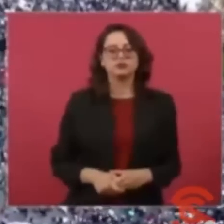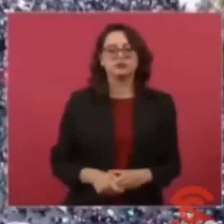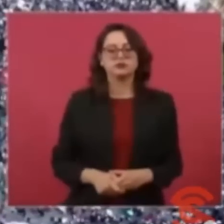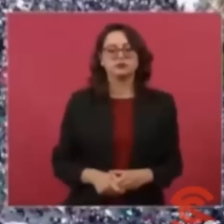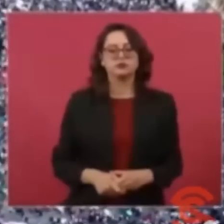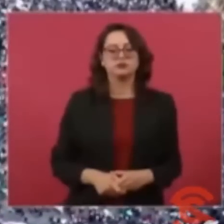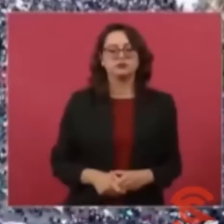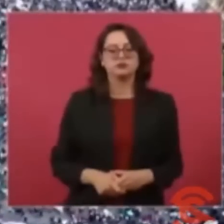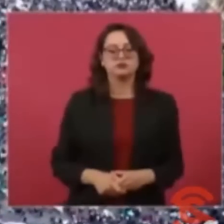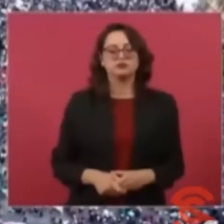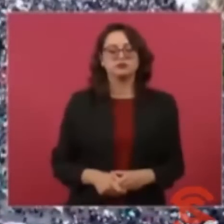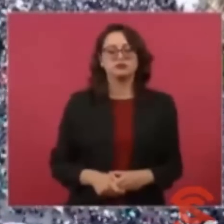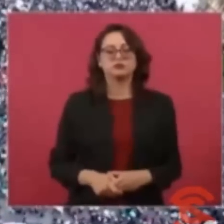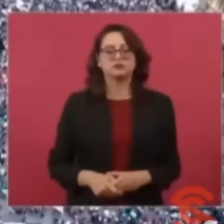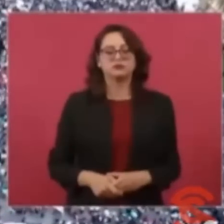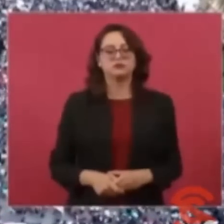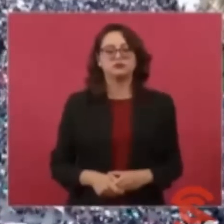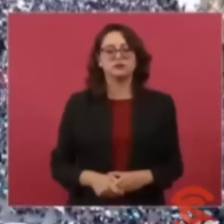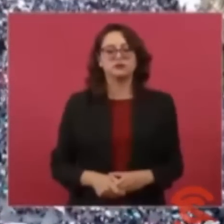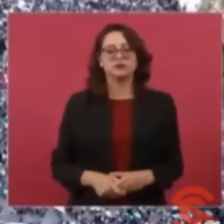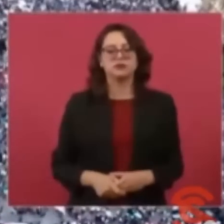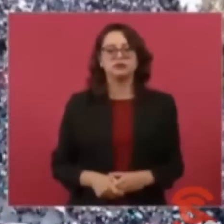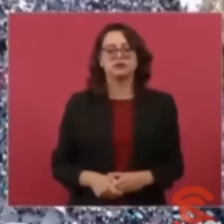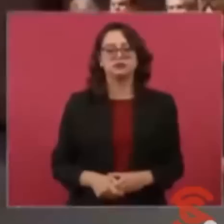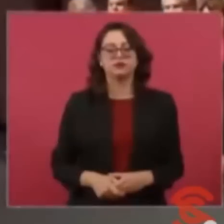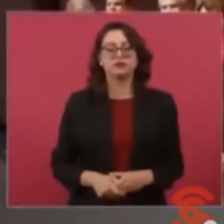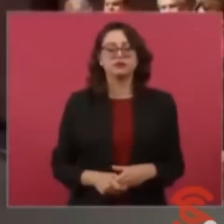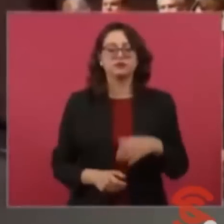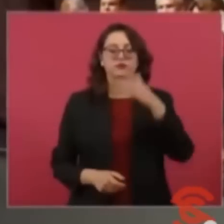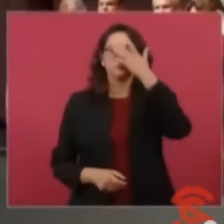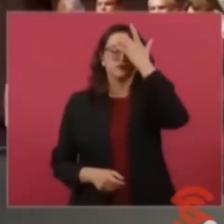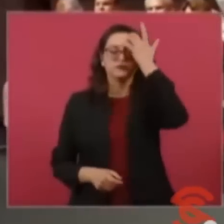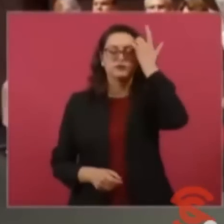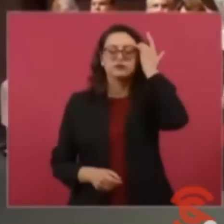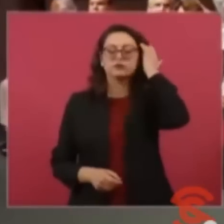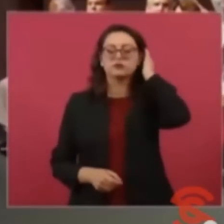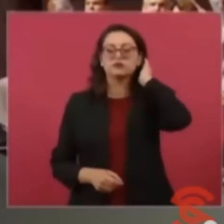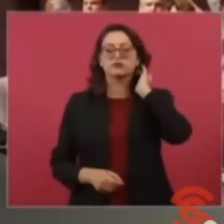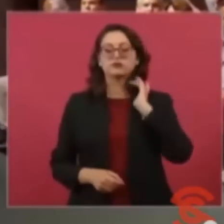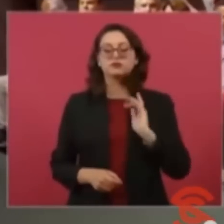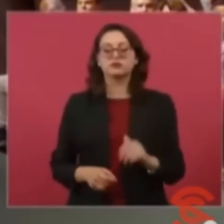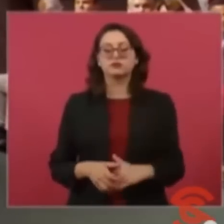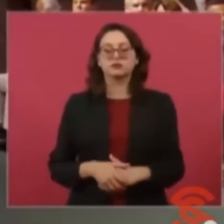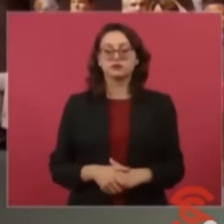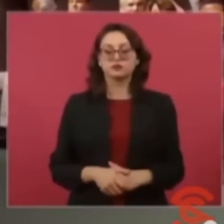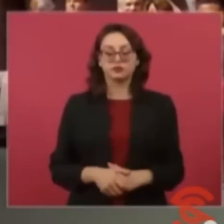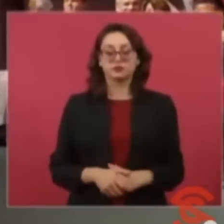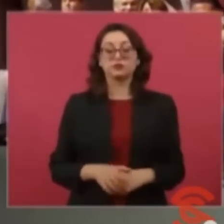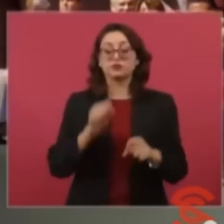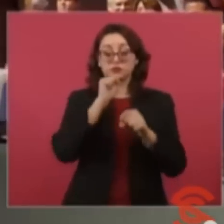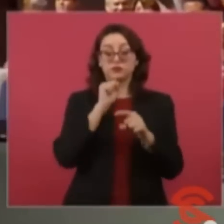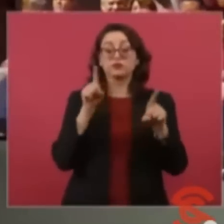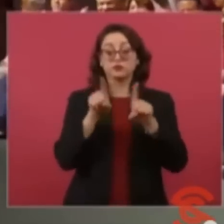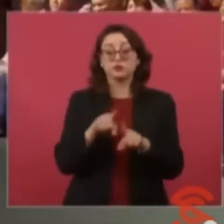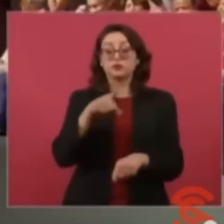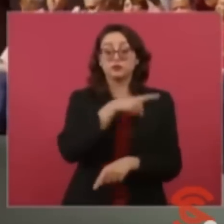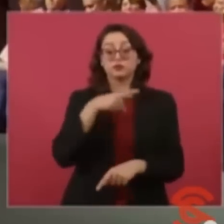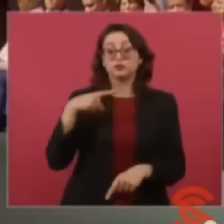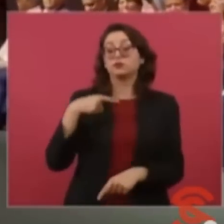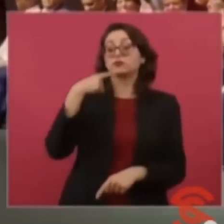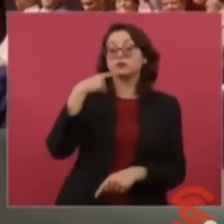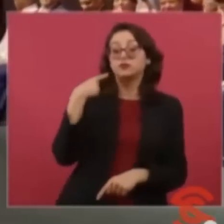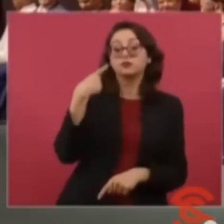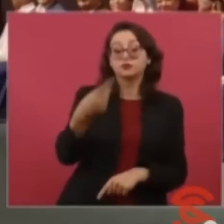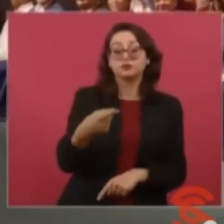para expresar que, a diferencia de lo que sucedía durante los gobiernos neoliberales o